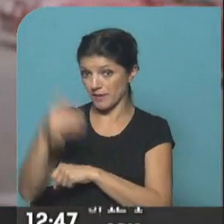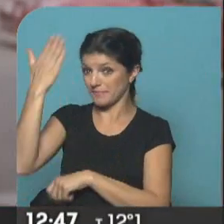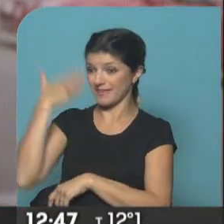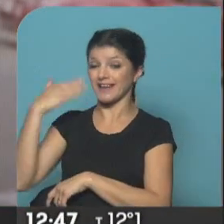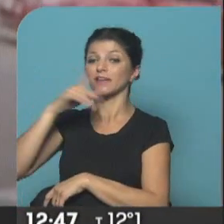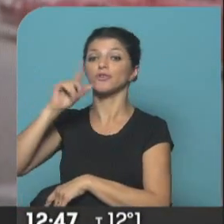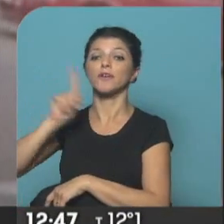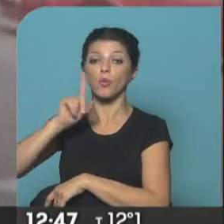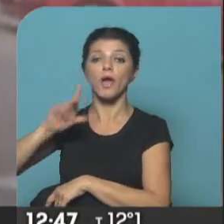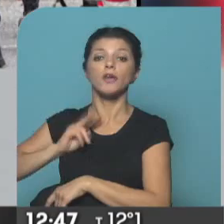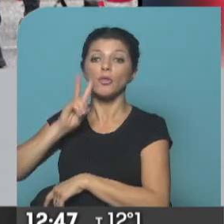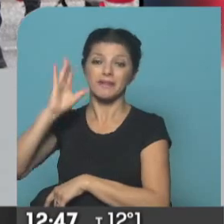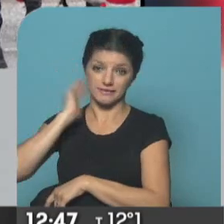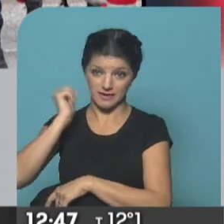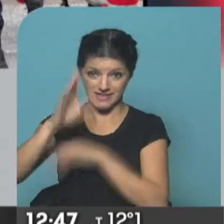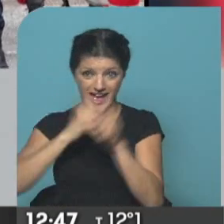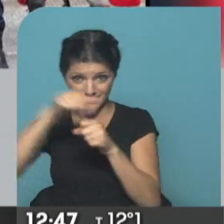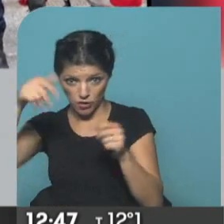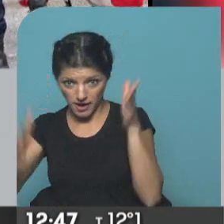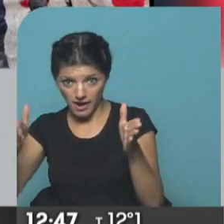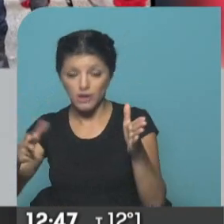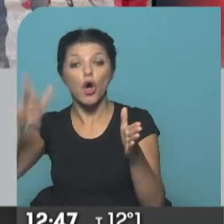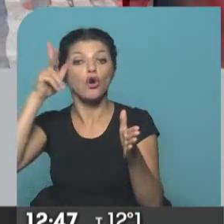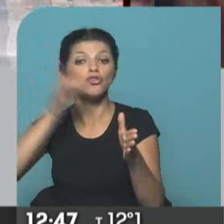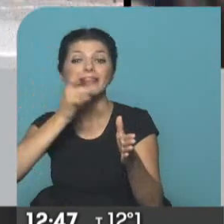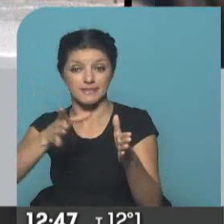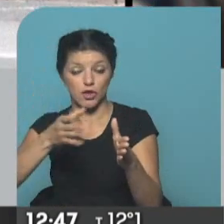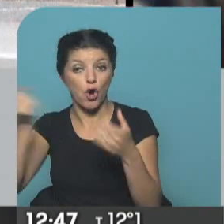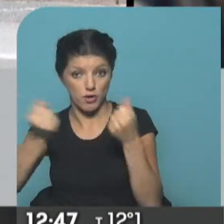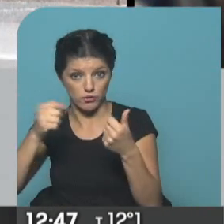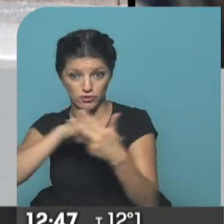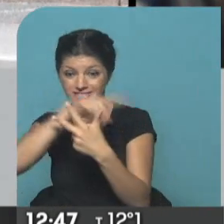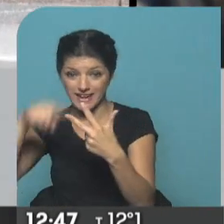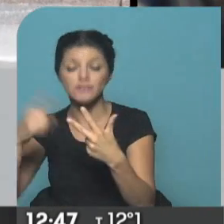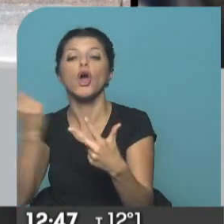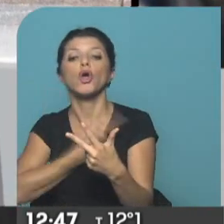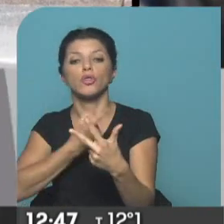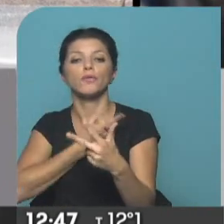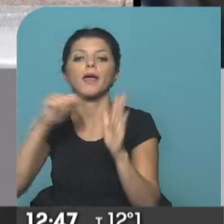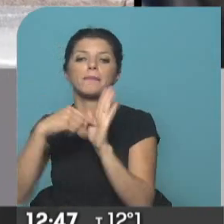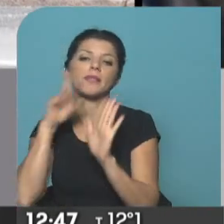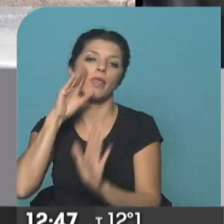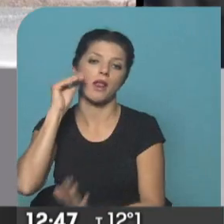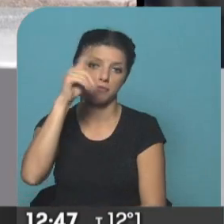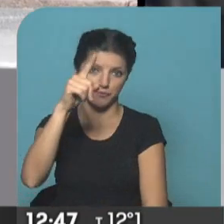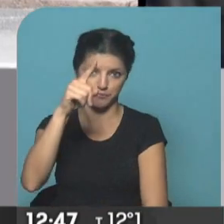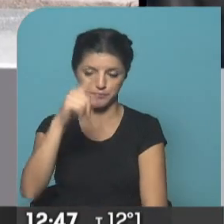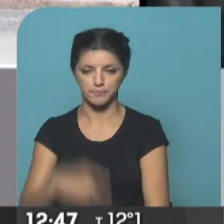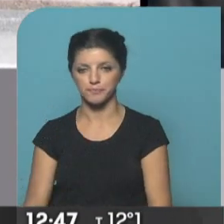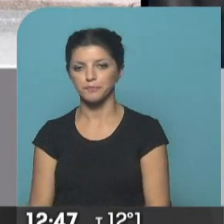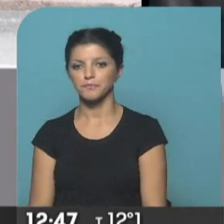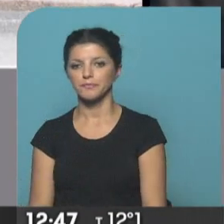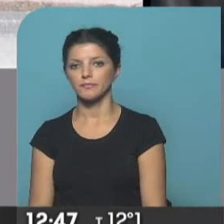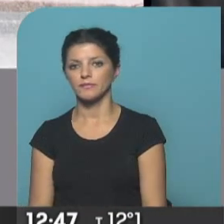2016, hubo 8 atentados con vehículos, ¿sí? 3 de ellos en Londres. Claro. Es un dato. Y los que fueron